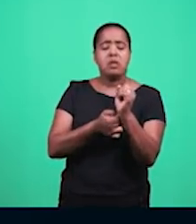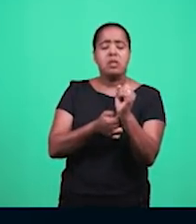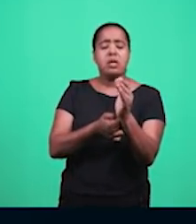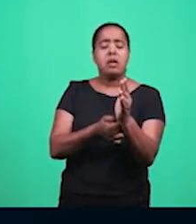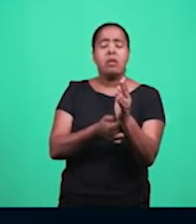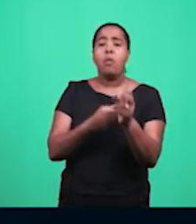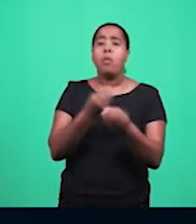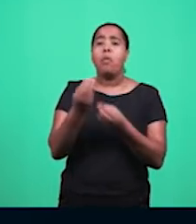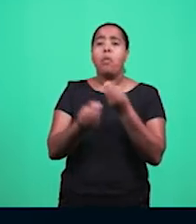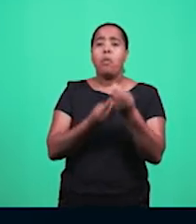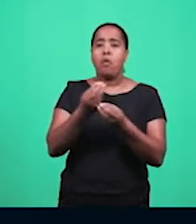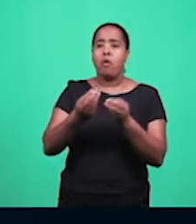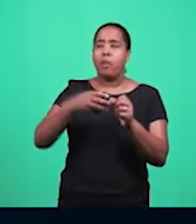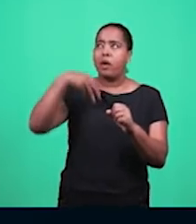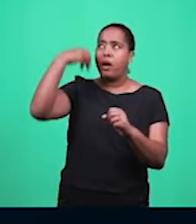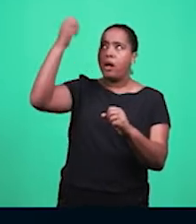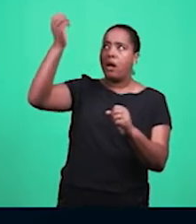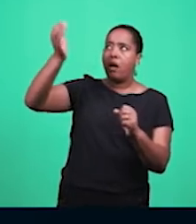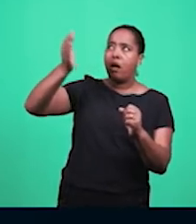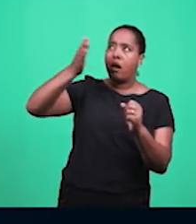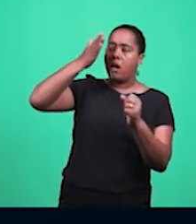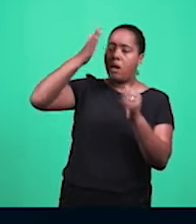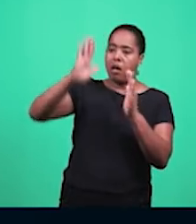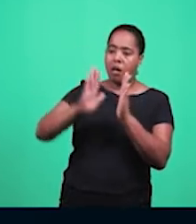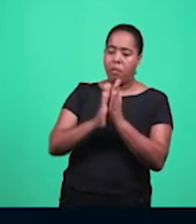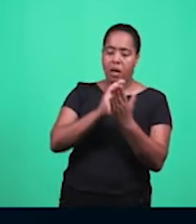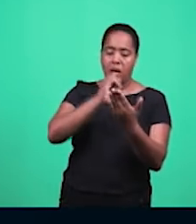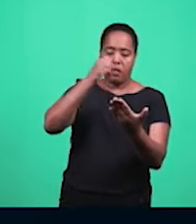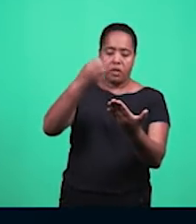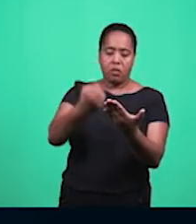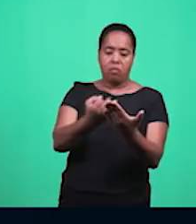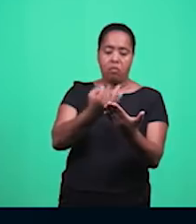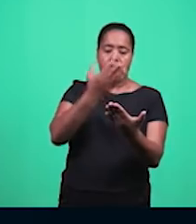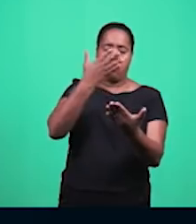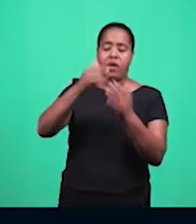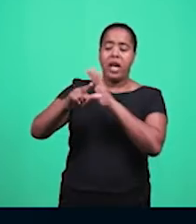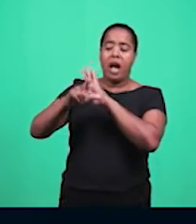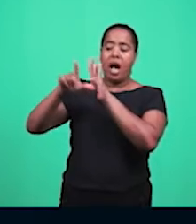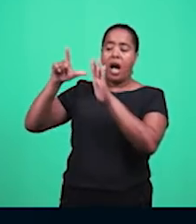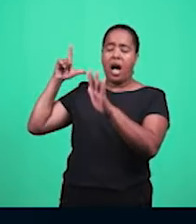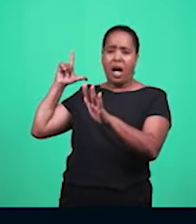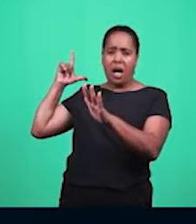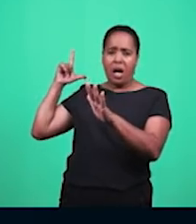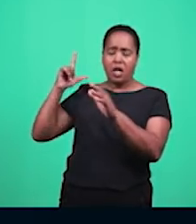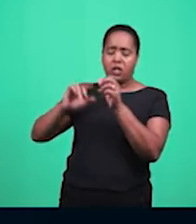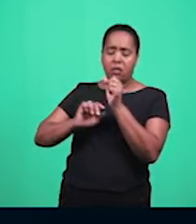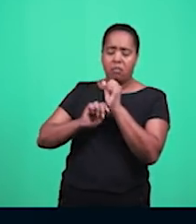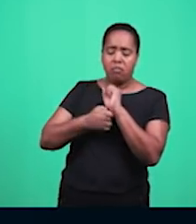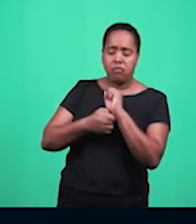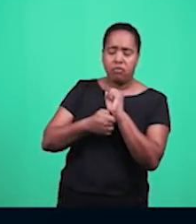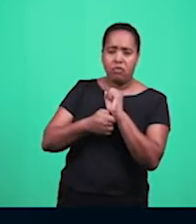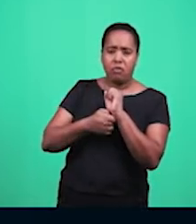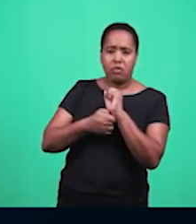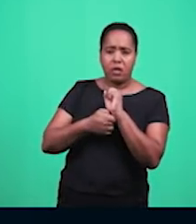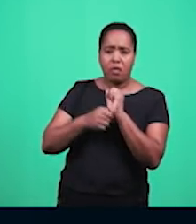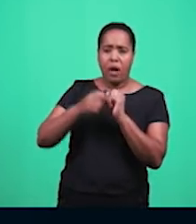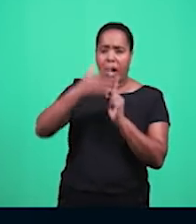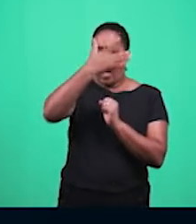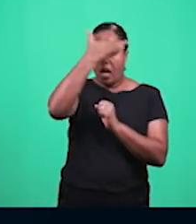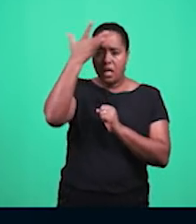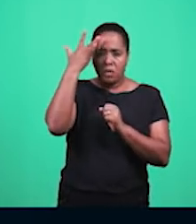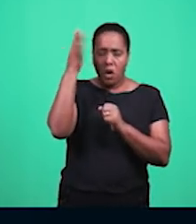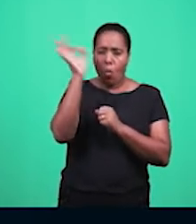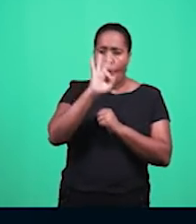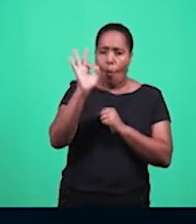revelación del espíritu santo de la palabra una cosa extraordinaria aquello que estaba oculto a través de los siglos y